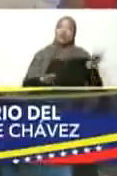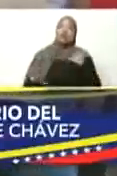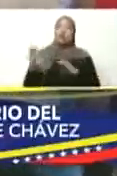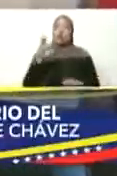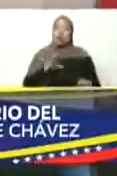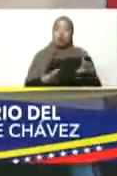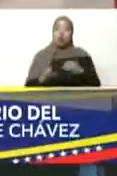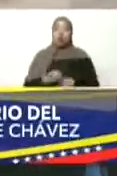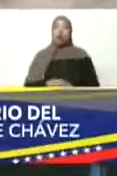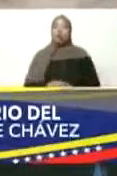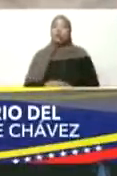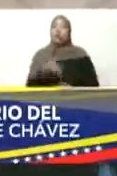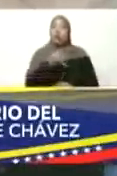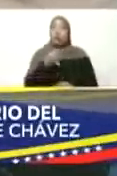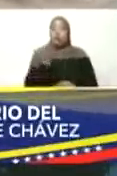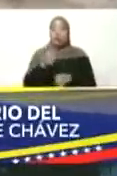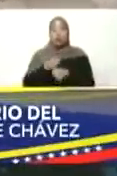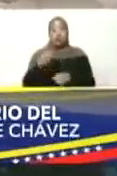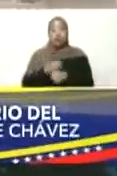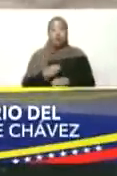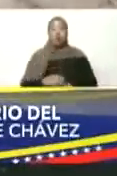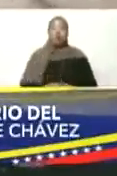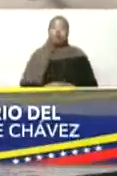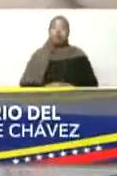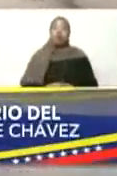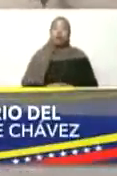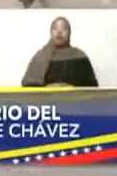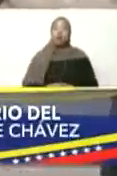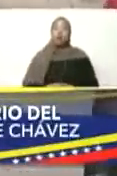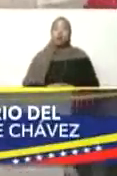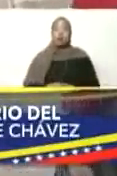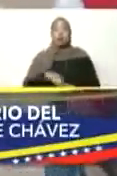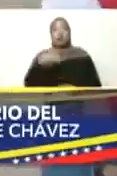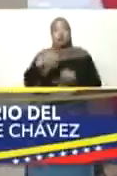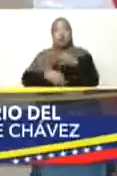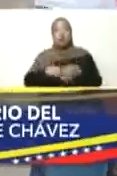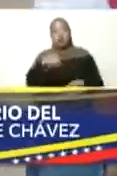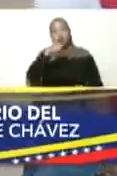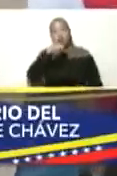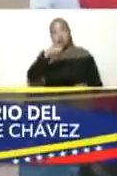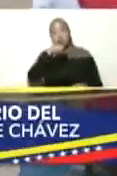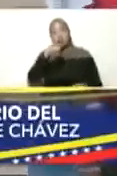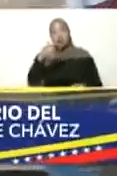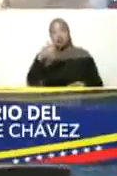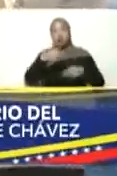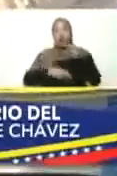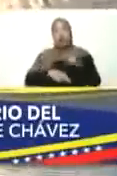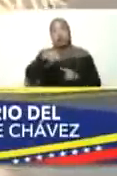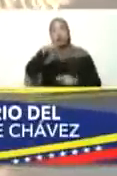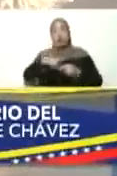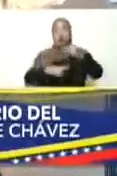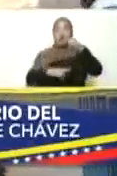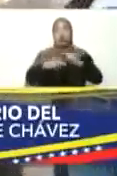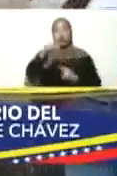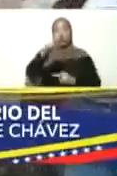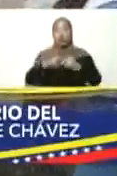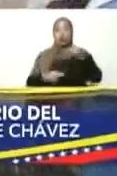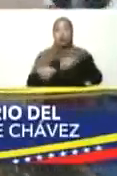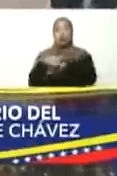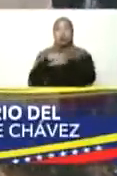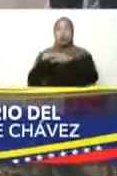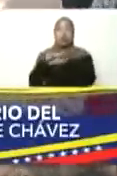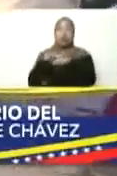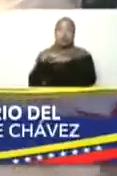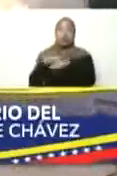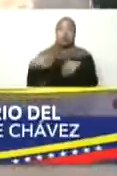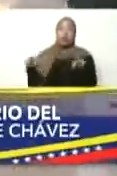Castro Sotelo? Eso es excelente, presidente. Hablando con Ángel, le decía que íbamos a construir con el equipo del ministerio y el